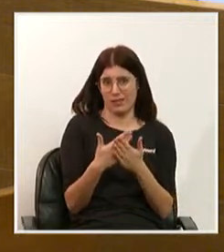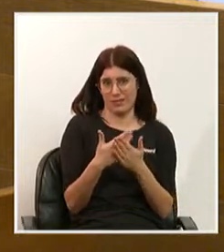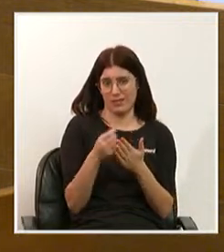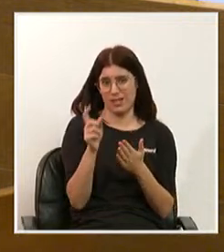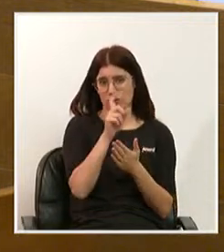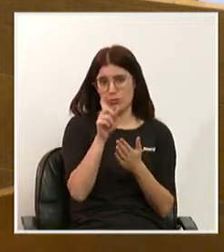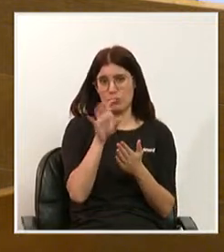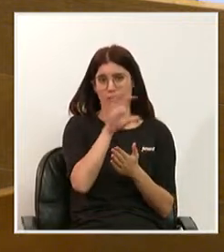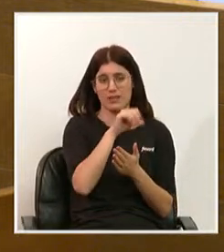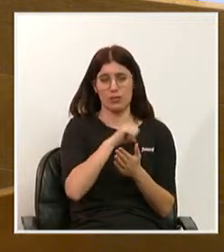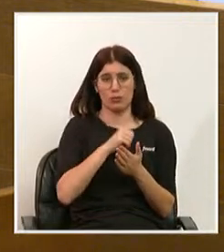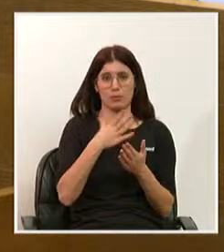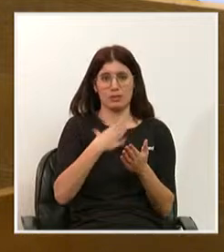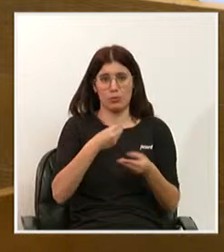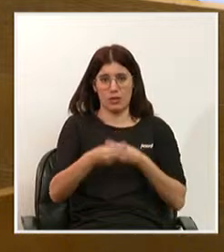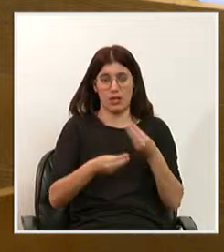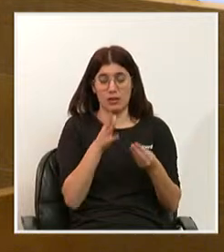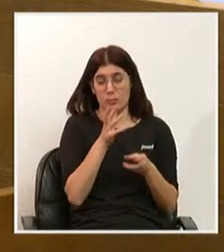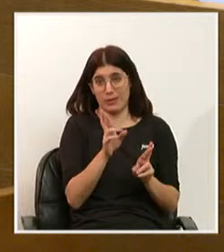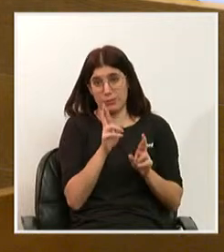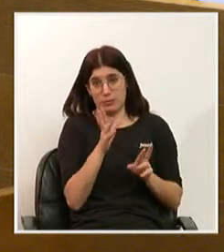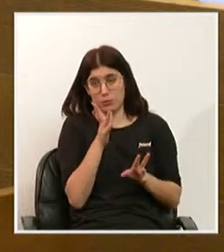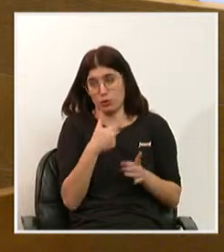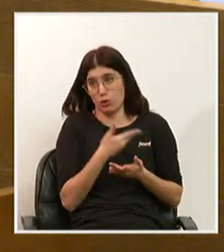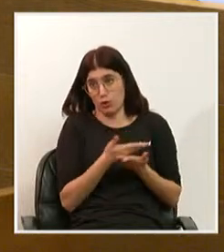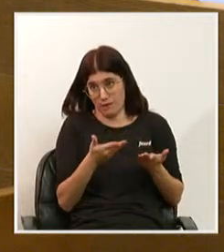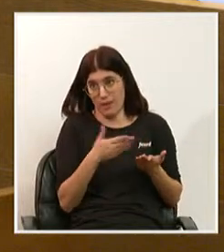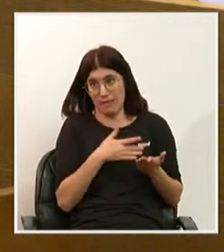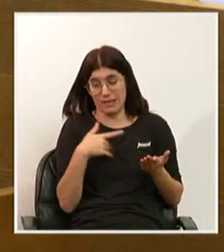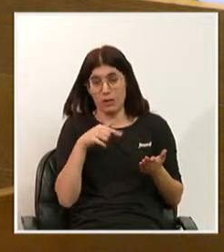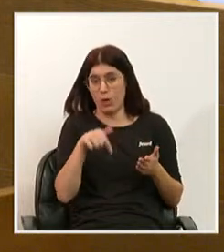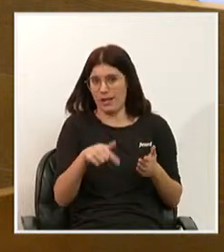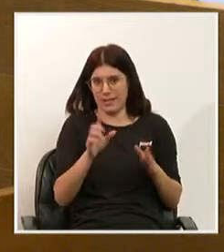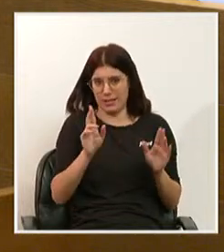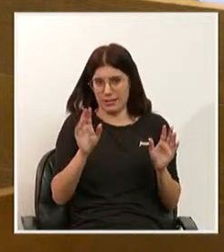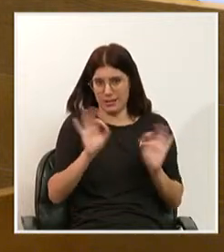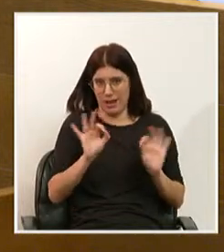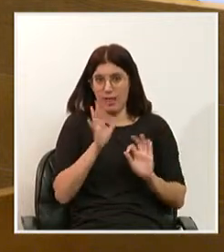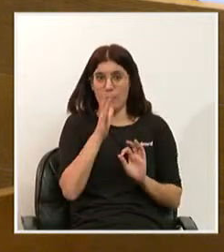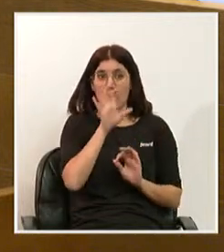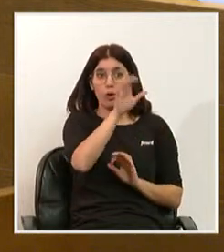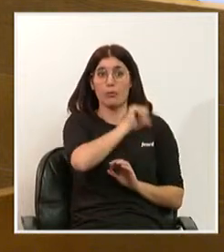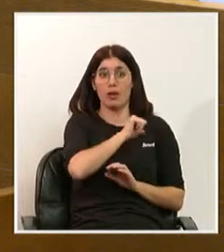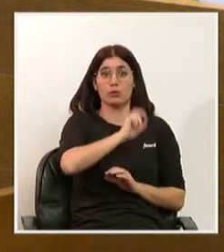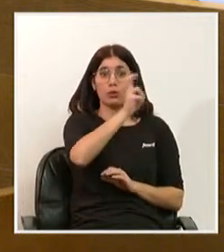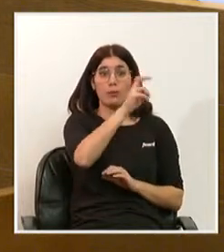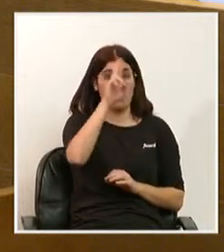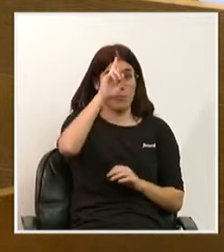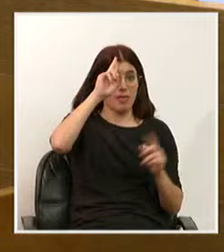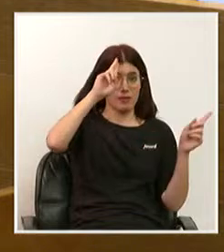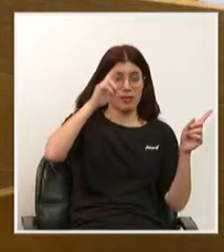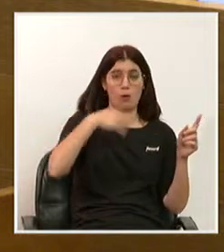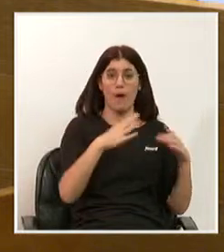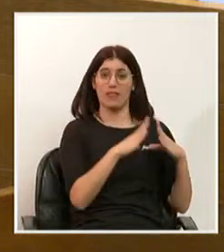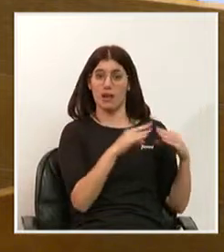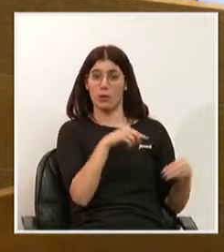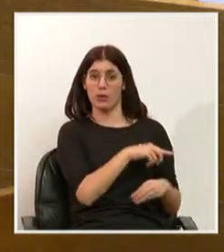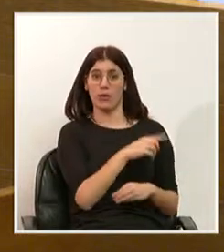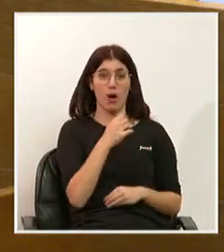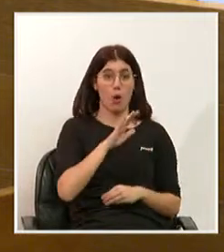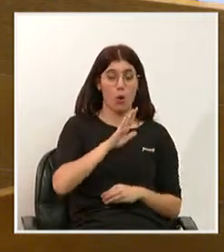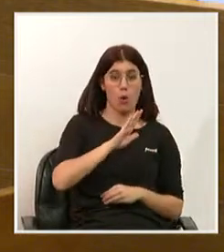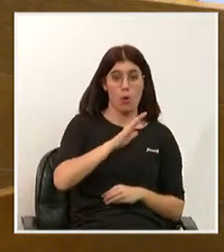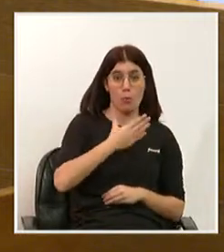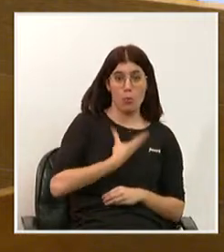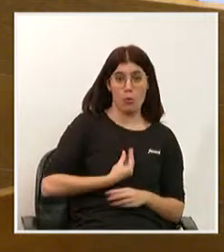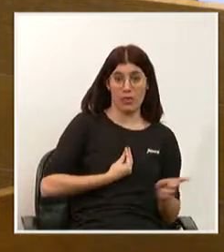esperem y no ser desc pero que así no pase pero en comun la comun de Madrid Andalucía la re de